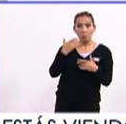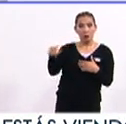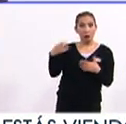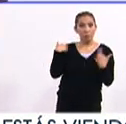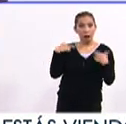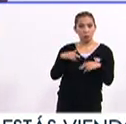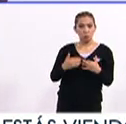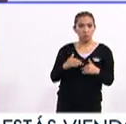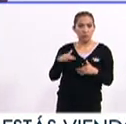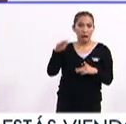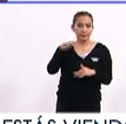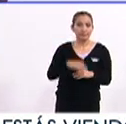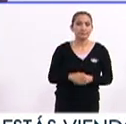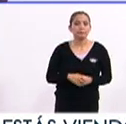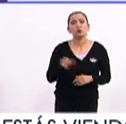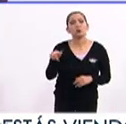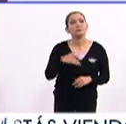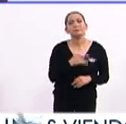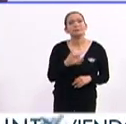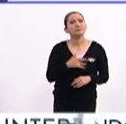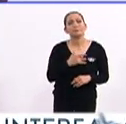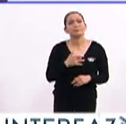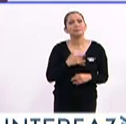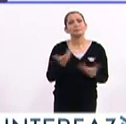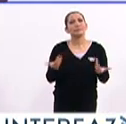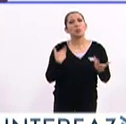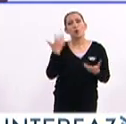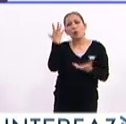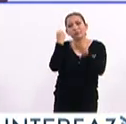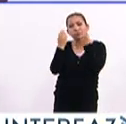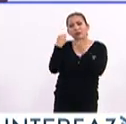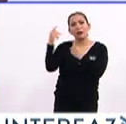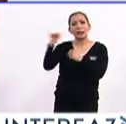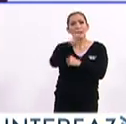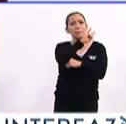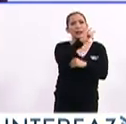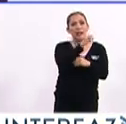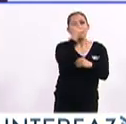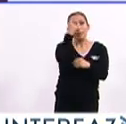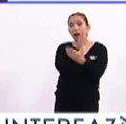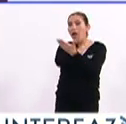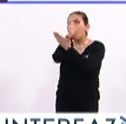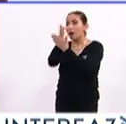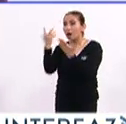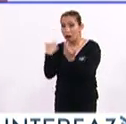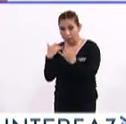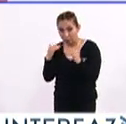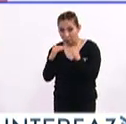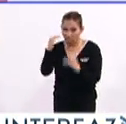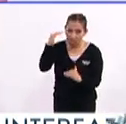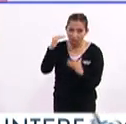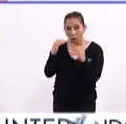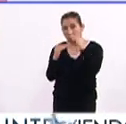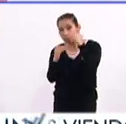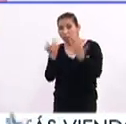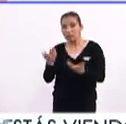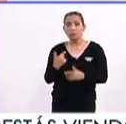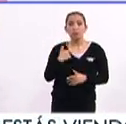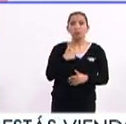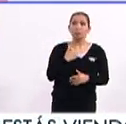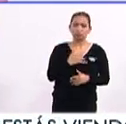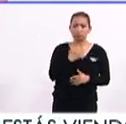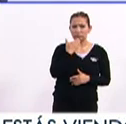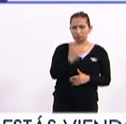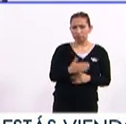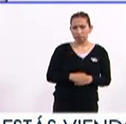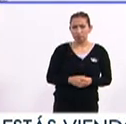parte. ¿Y cómo te sentiste tú preparado por el Politécnico para enfrentar esta situación? Yo creo que me sentí